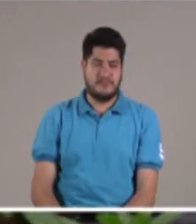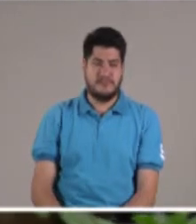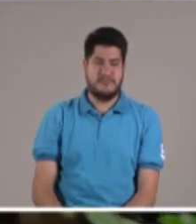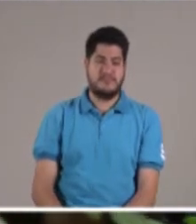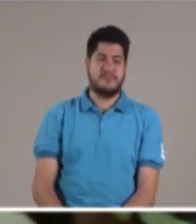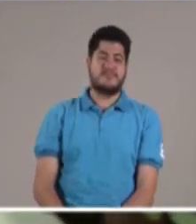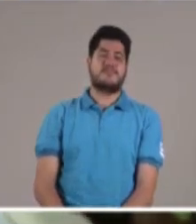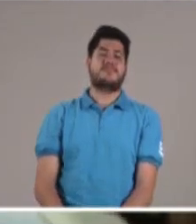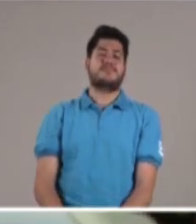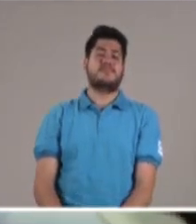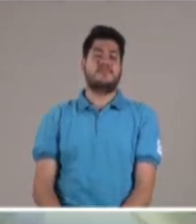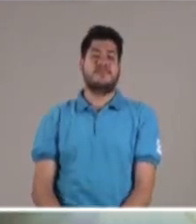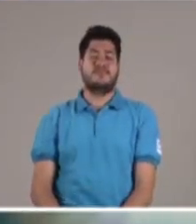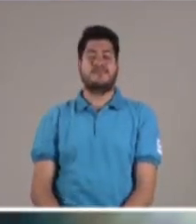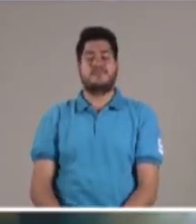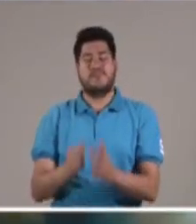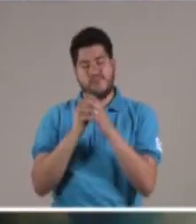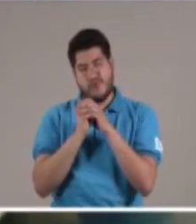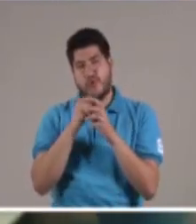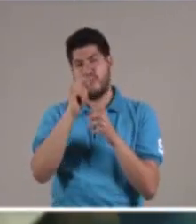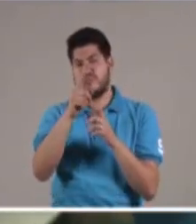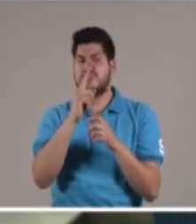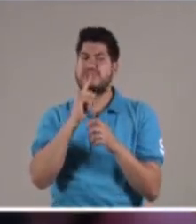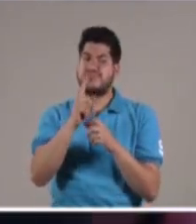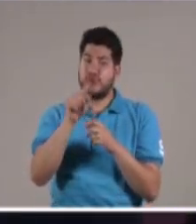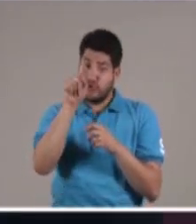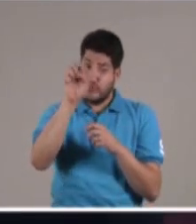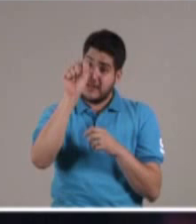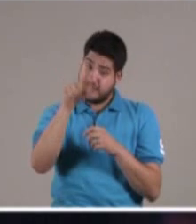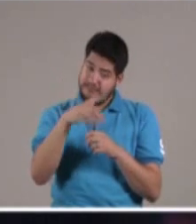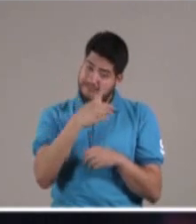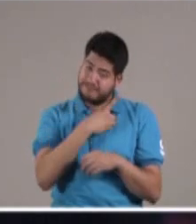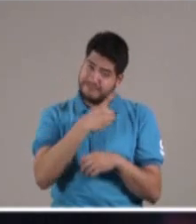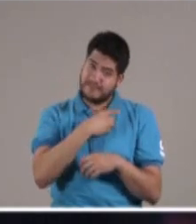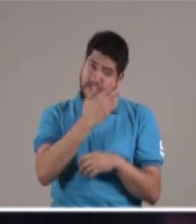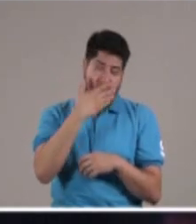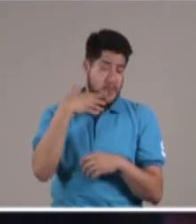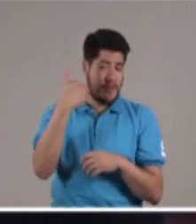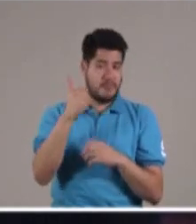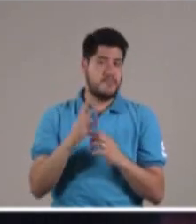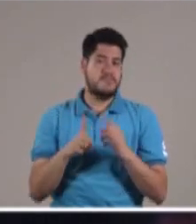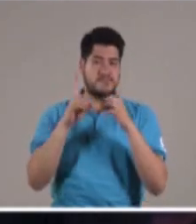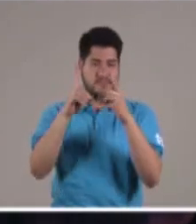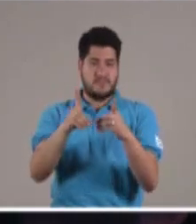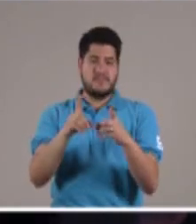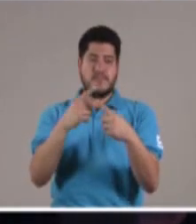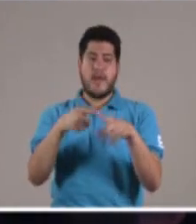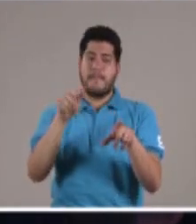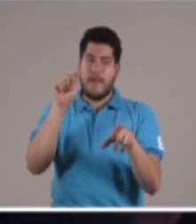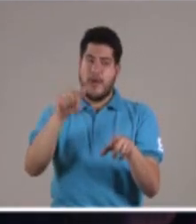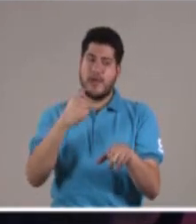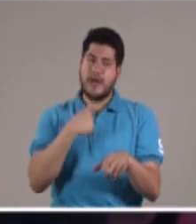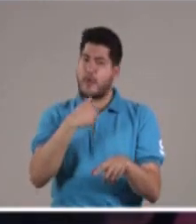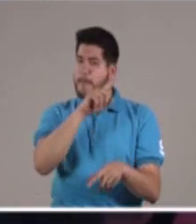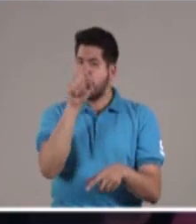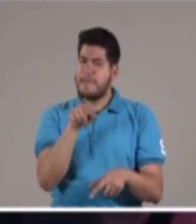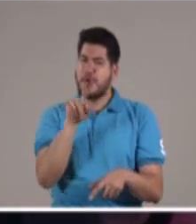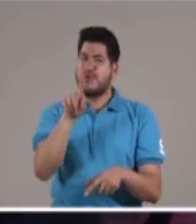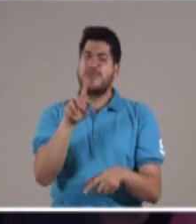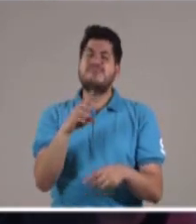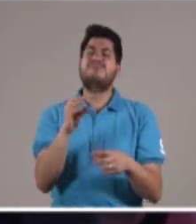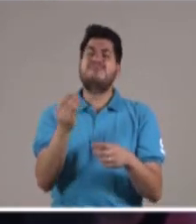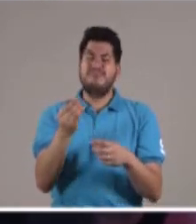no te por favor es que usted me dijo que usted deseaba los primeros los mejores dones Pero ahorita que yo pregunto